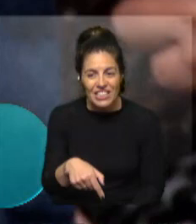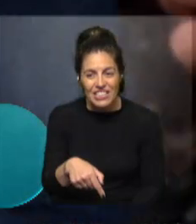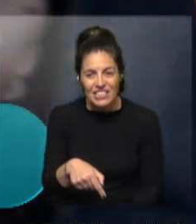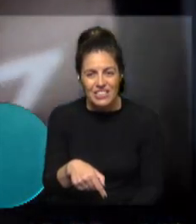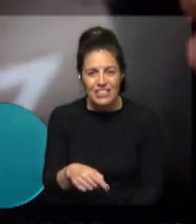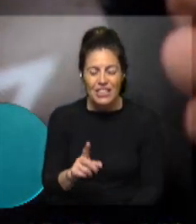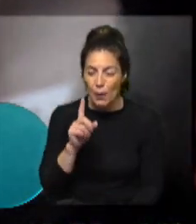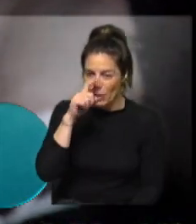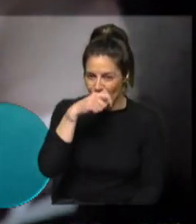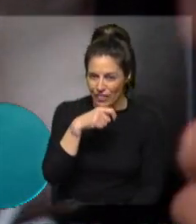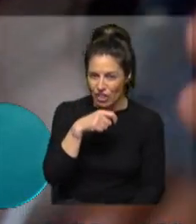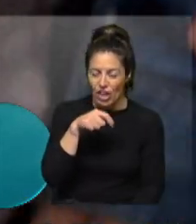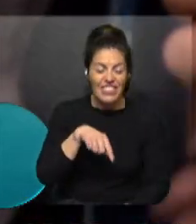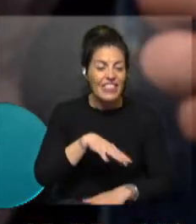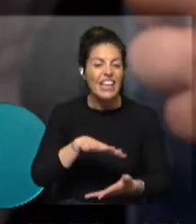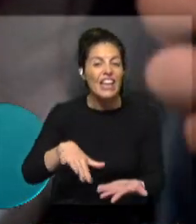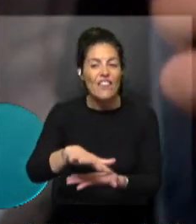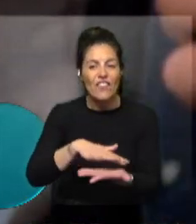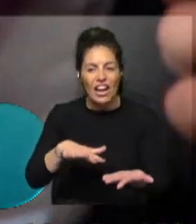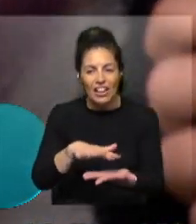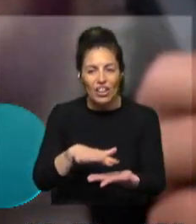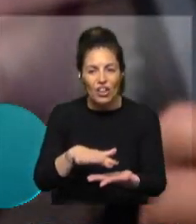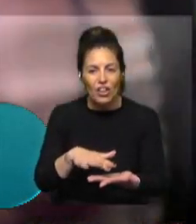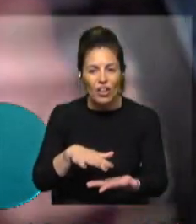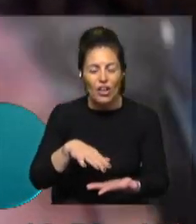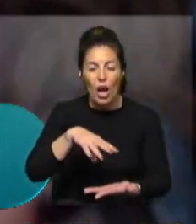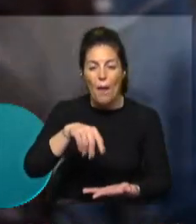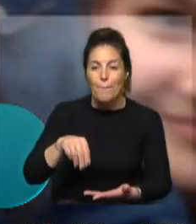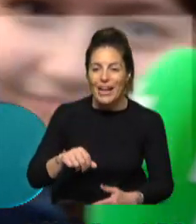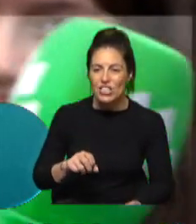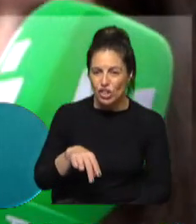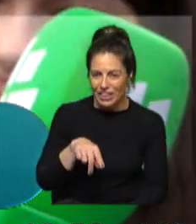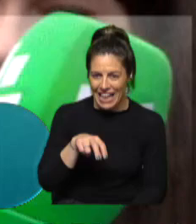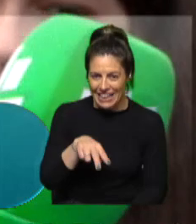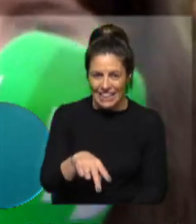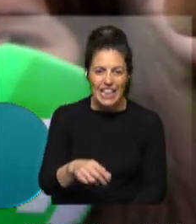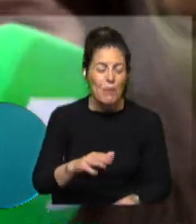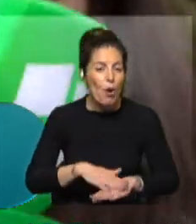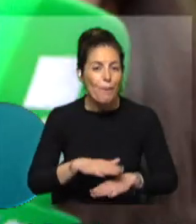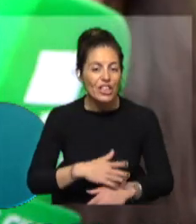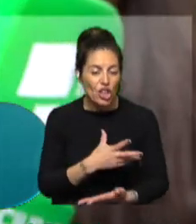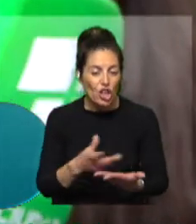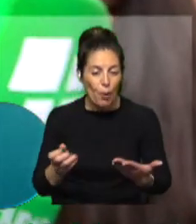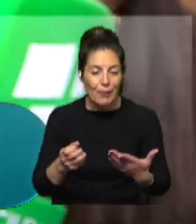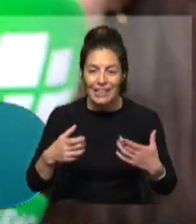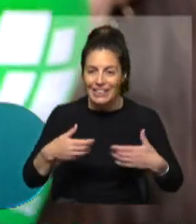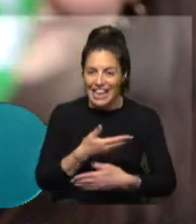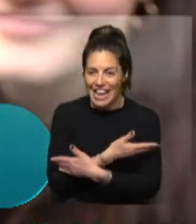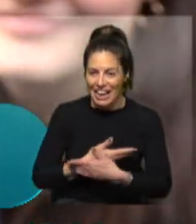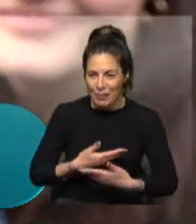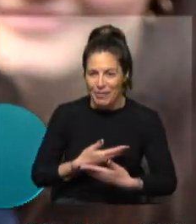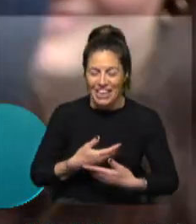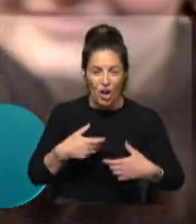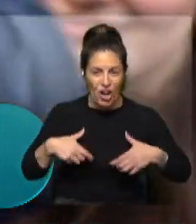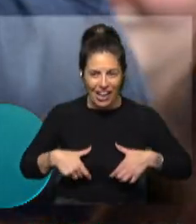de Montevideo. ¿De acá de qué barrio sos? De acá, de Paso de la Arena. Sí. ¿En qué momento te compraste la remera con la cara de Matute ahí que cantó hace un ratito